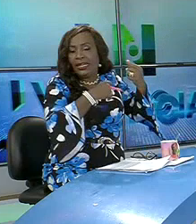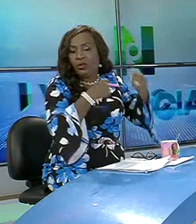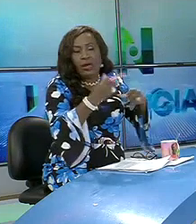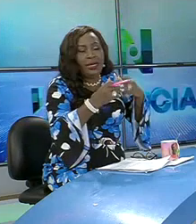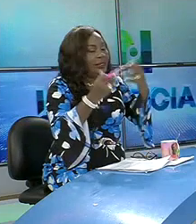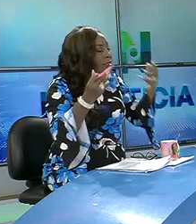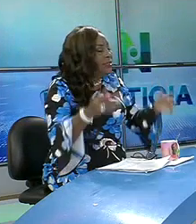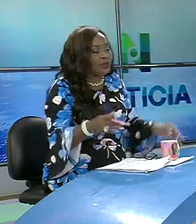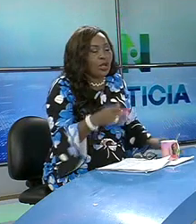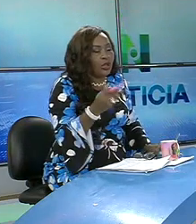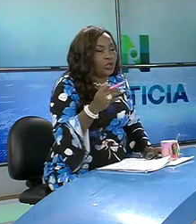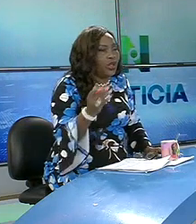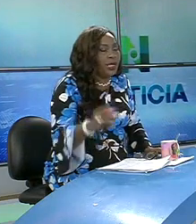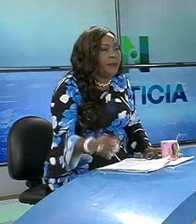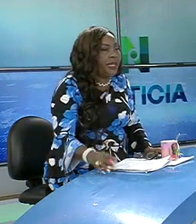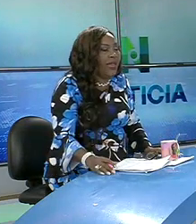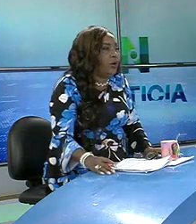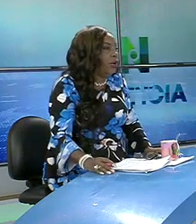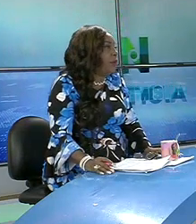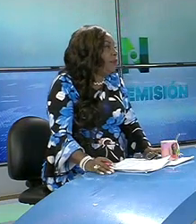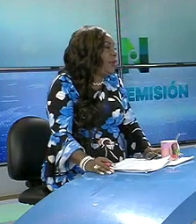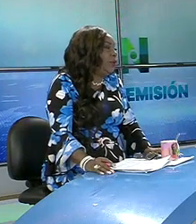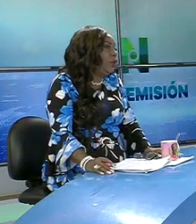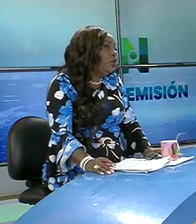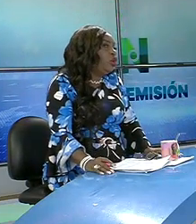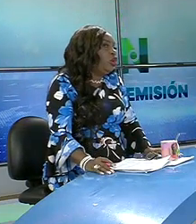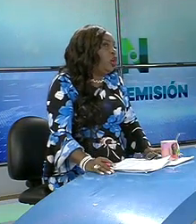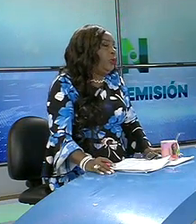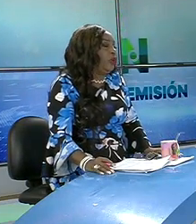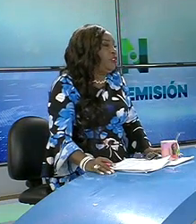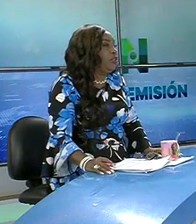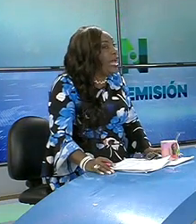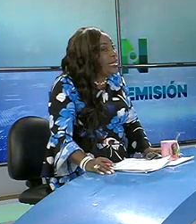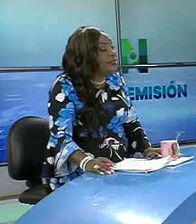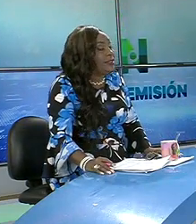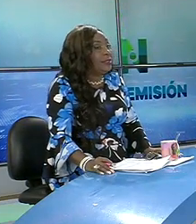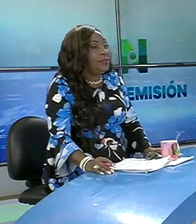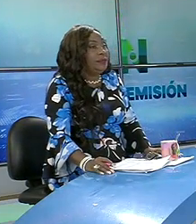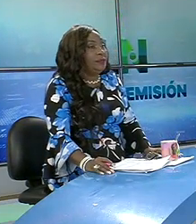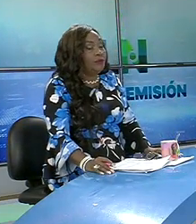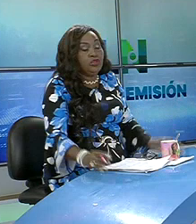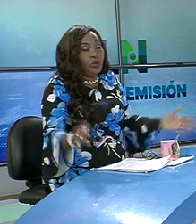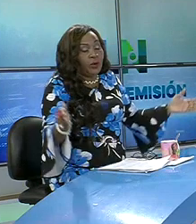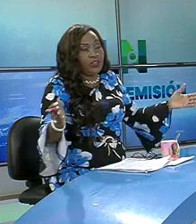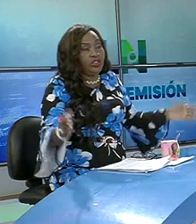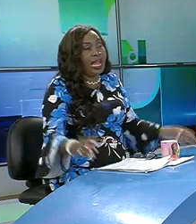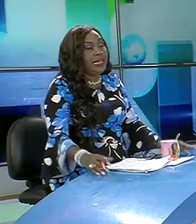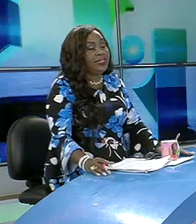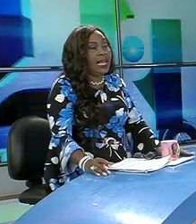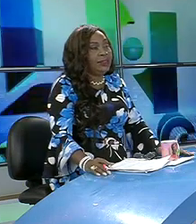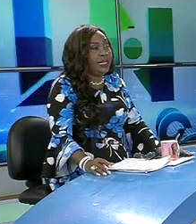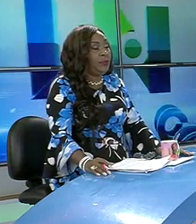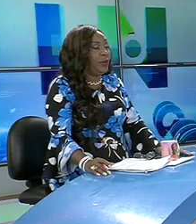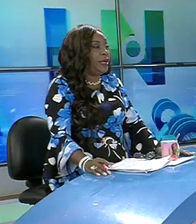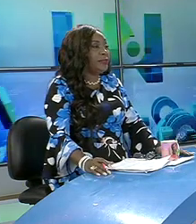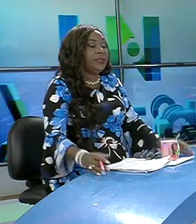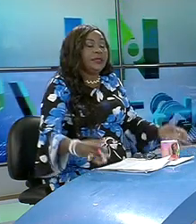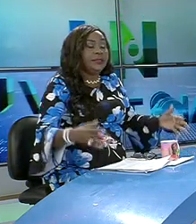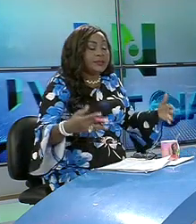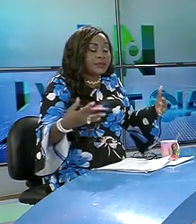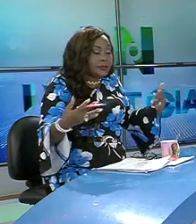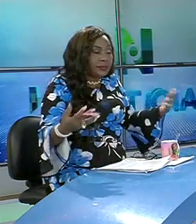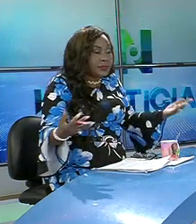físico, intelectual. Todo, todo ha cambiado. Ahora, por ejemplo, los profesionales, muchos profesionales que antes